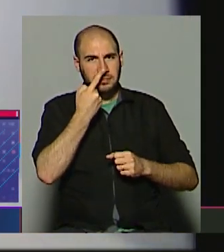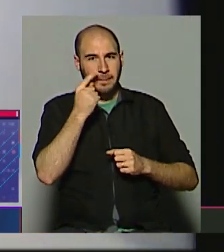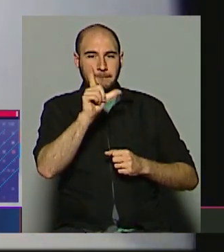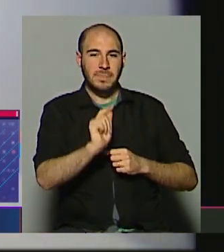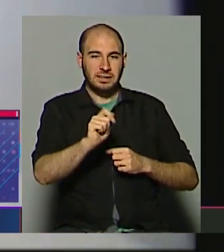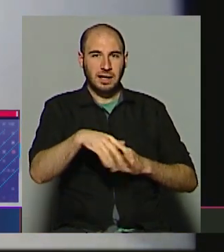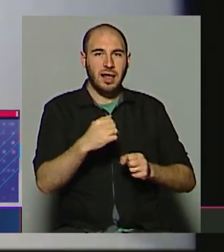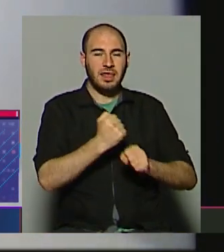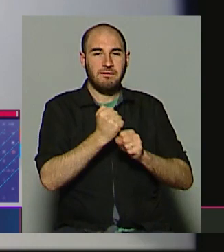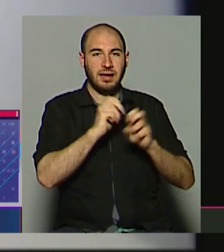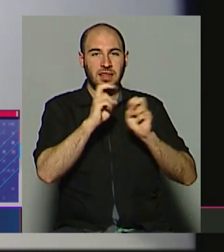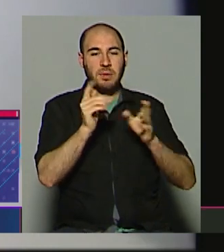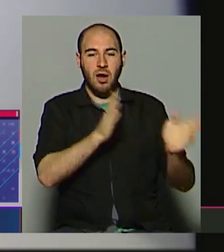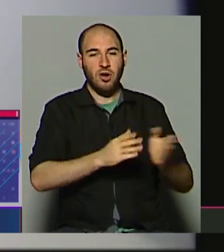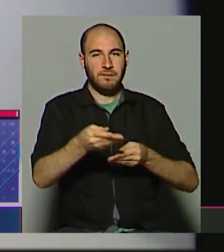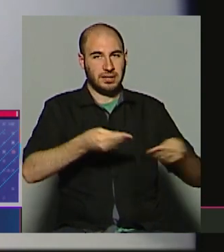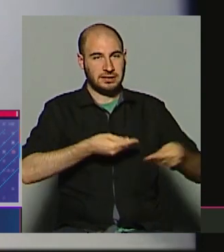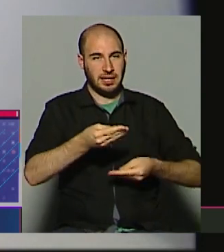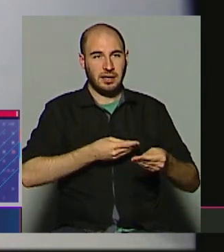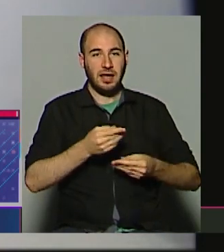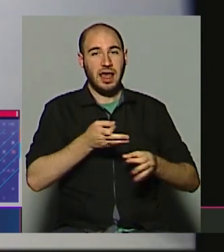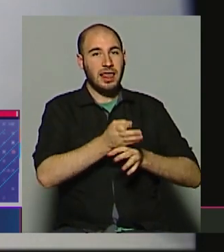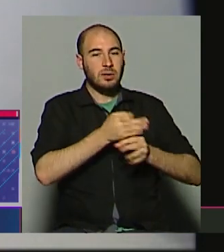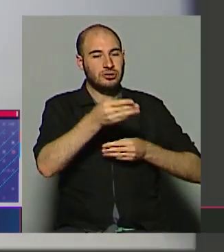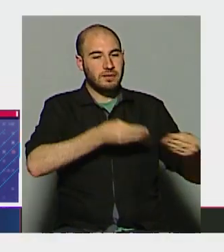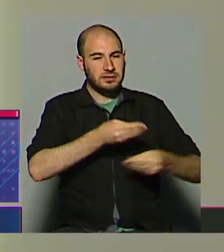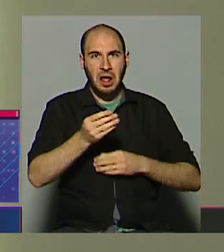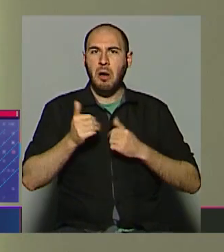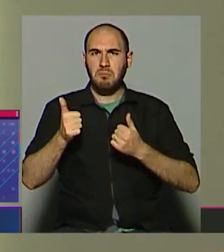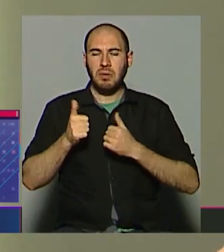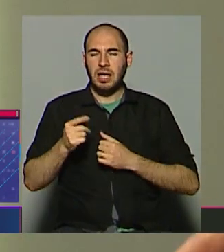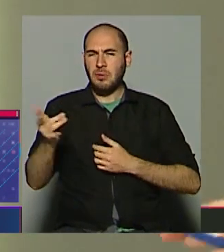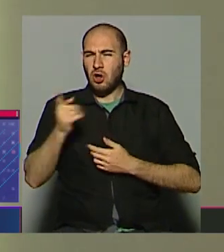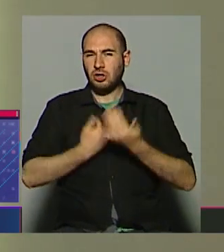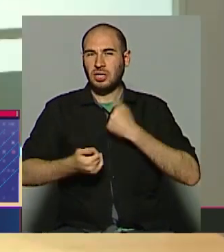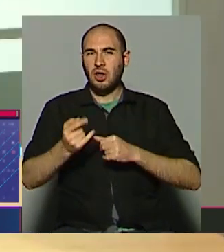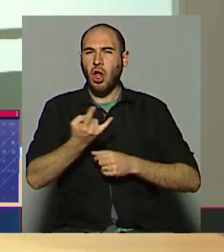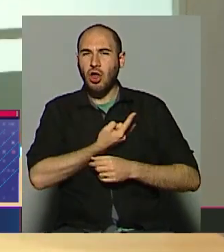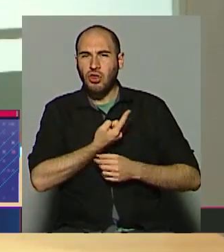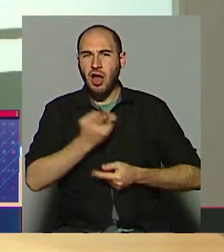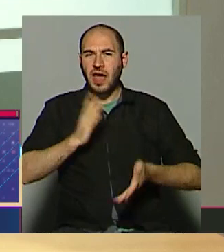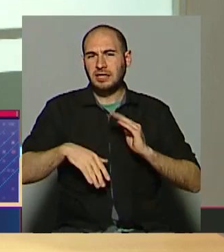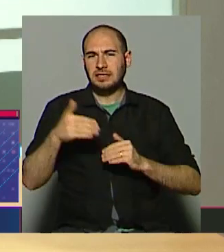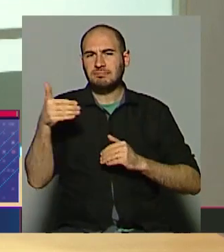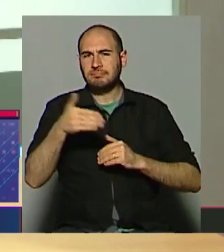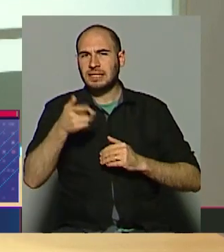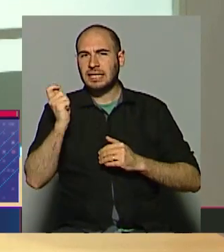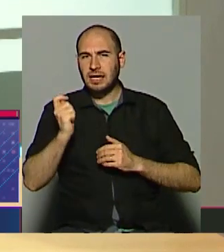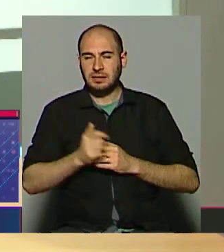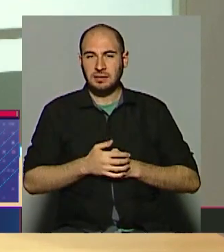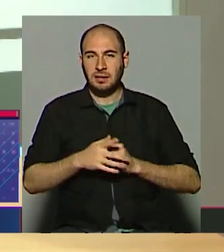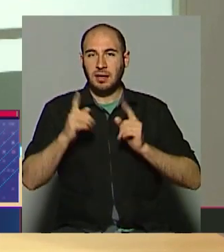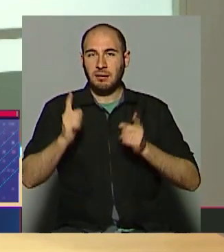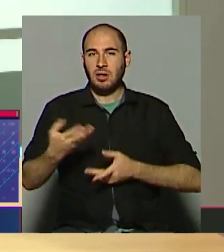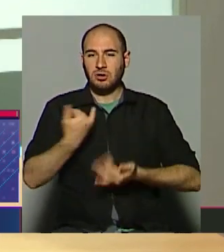país en trabajar el tema de la organización financiera, la educación financiera. Qué bueno. Gerardo, contanos dónde se realiza, quiénes pueden participar y